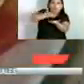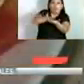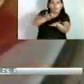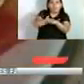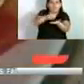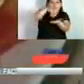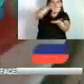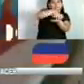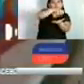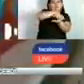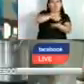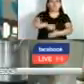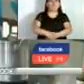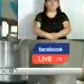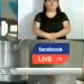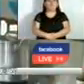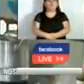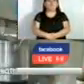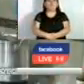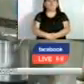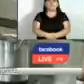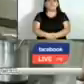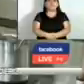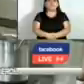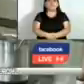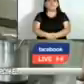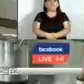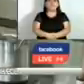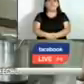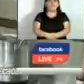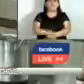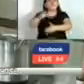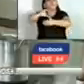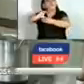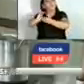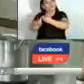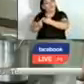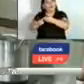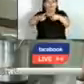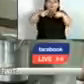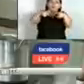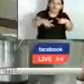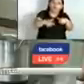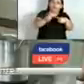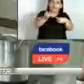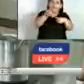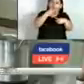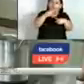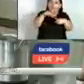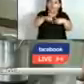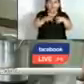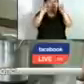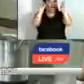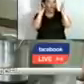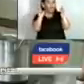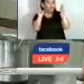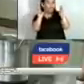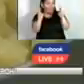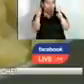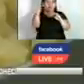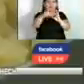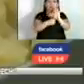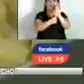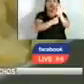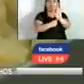repollo. Queremos que nuestras tradiciones, que nuestros platillos, que nuestra gastronomía esté presente